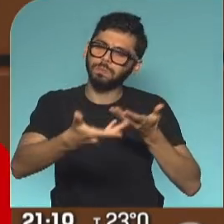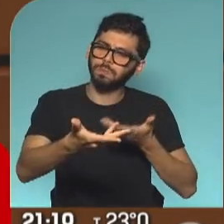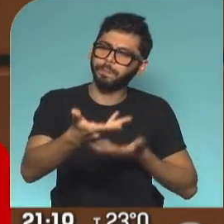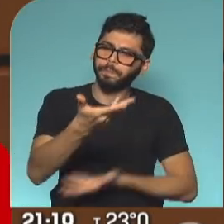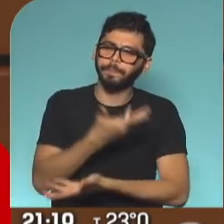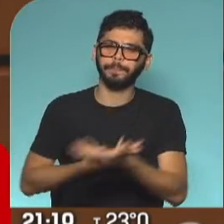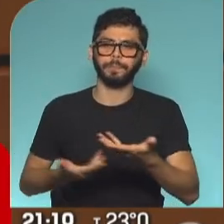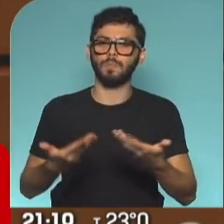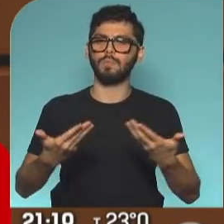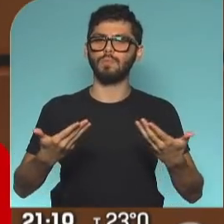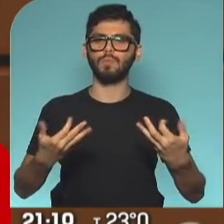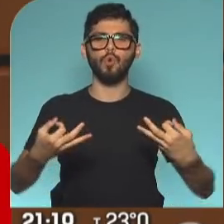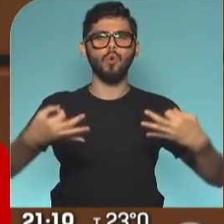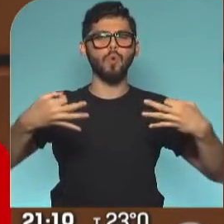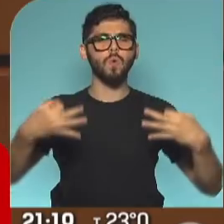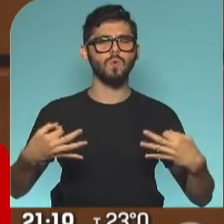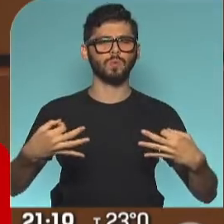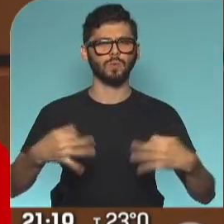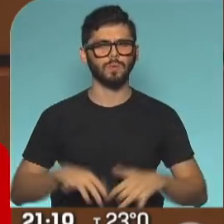hacia una sociedad más justa.